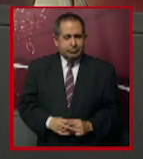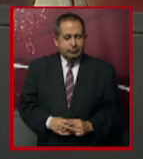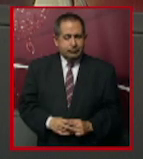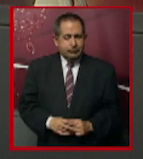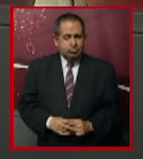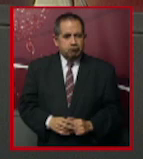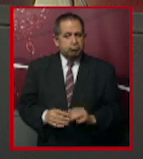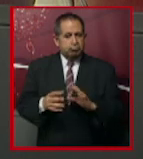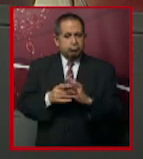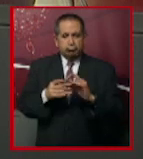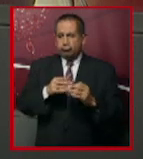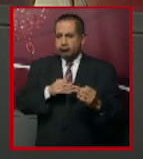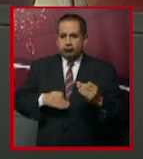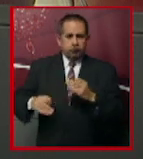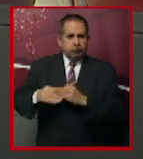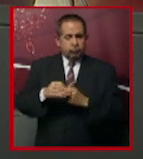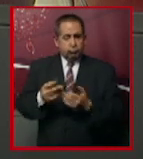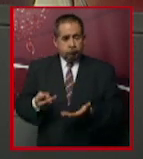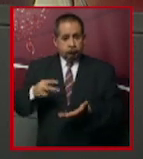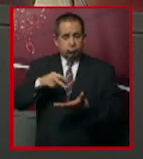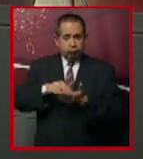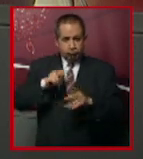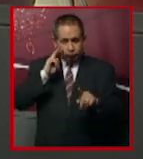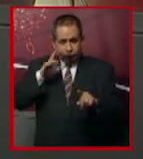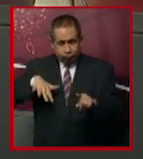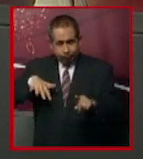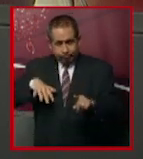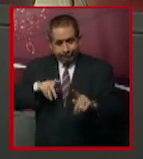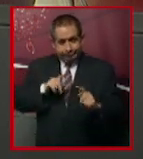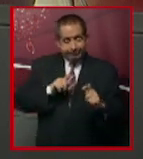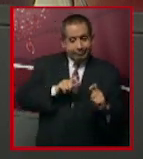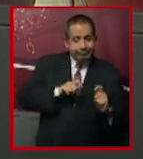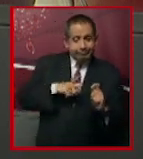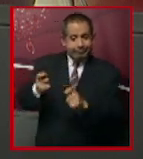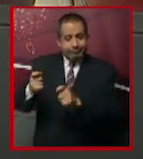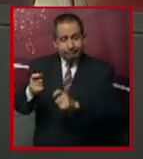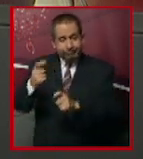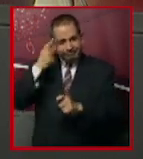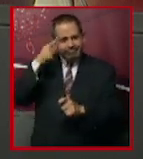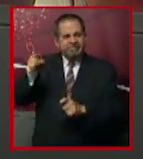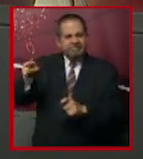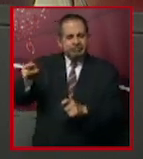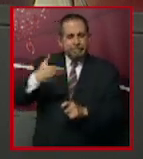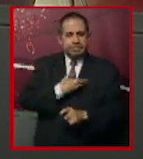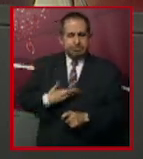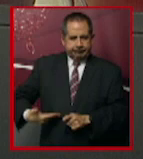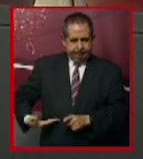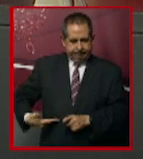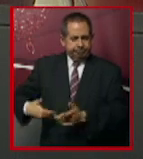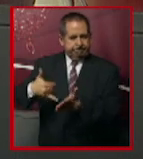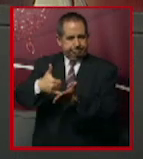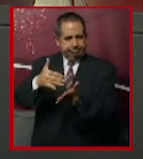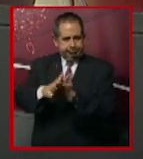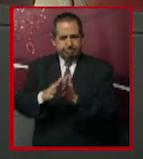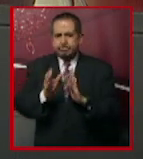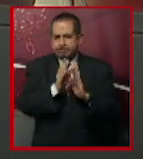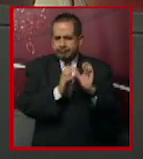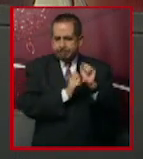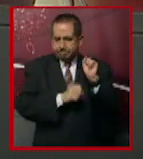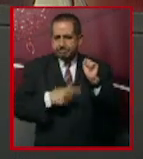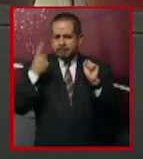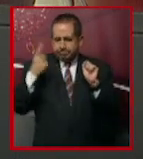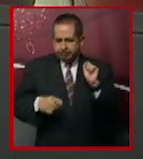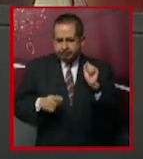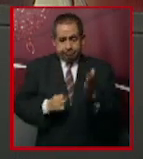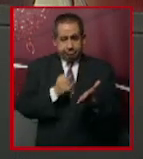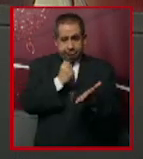Acto solemne, todos puestos de pie. Escuchó el turno, se remite al Ejecutivo para su publicación, toda vez que la Constitución señala